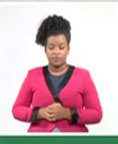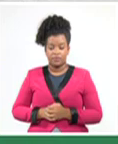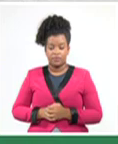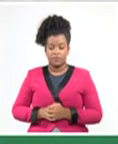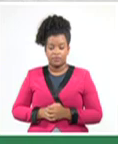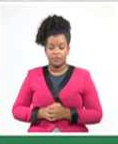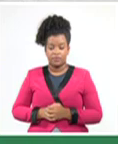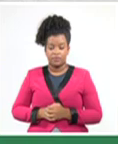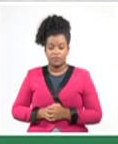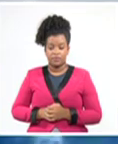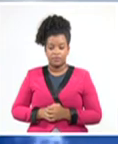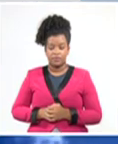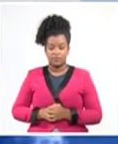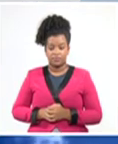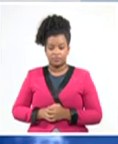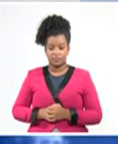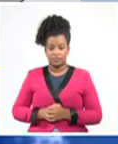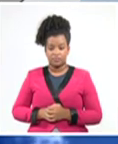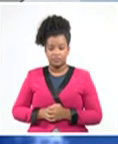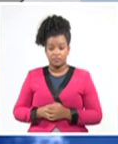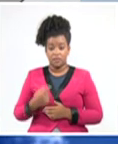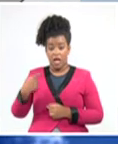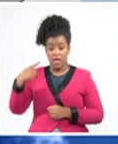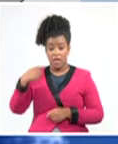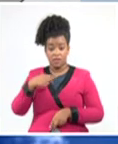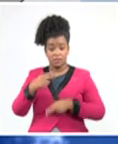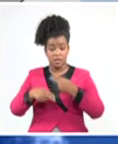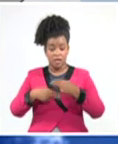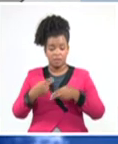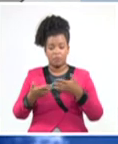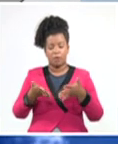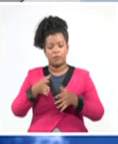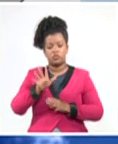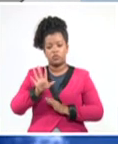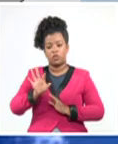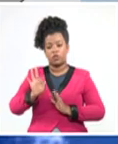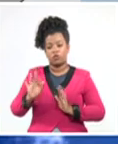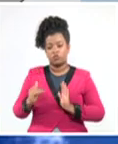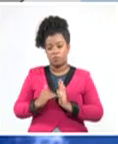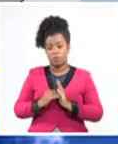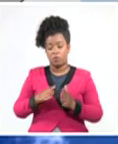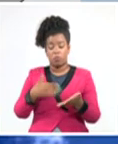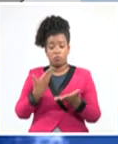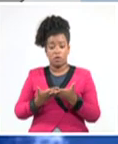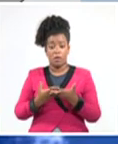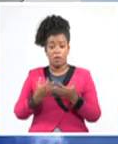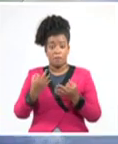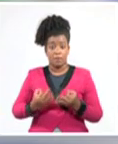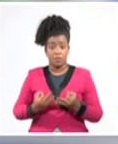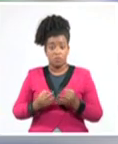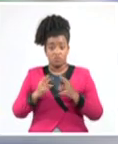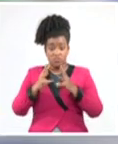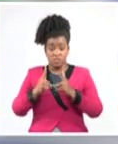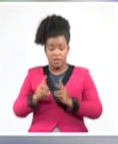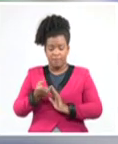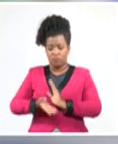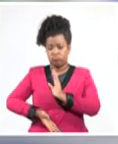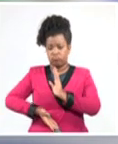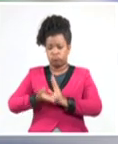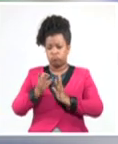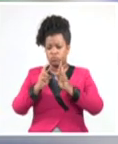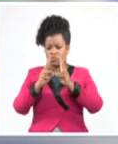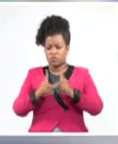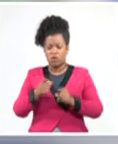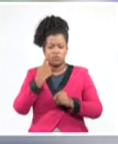en la jornada anterior fueron procesadas más de 58.000 muestras la cifra más alta hasta el momento y sus resultados muestran